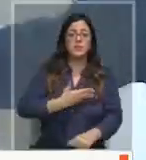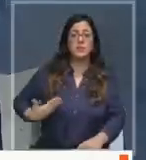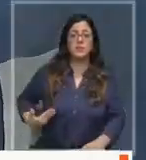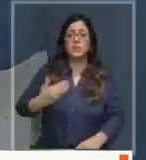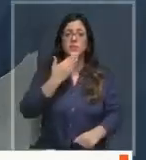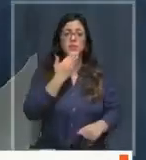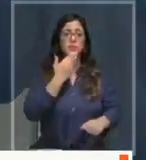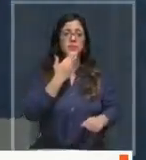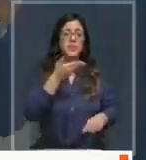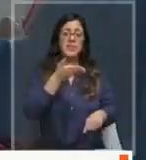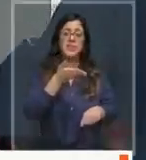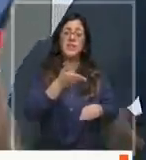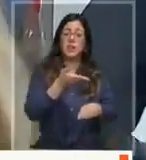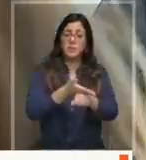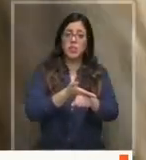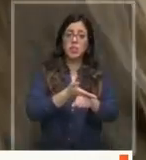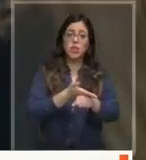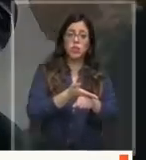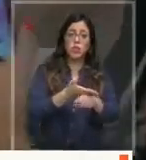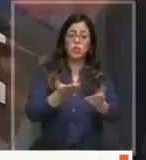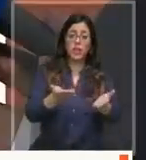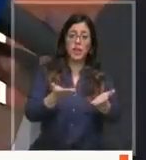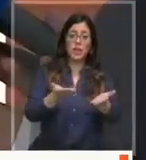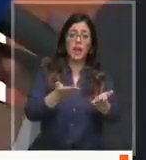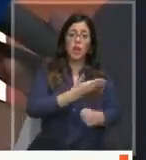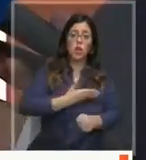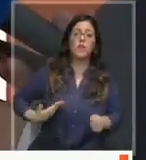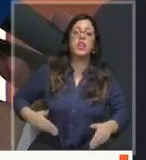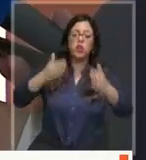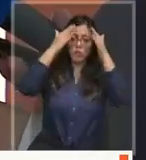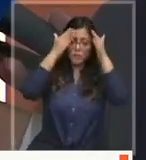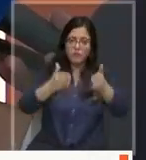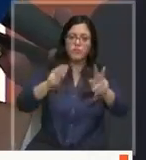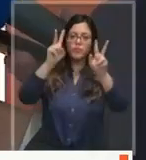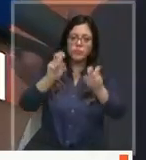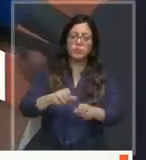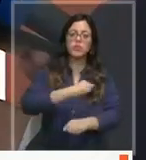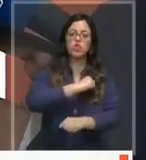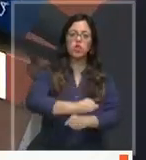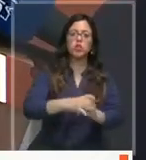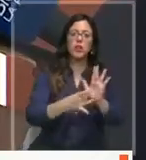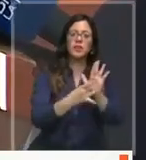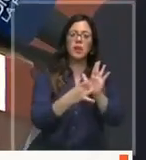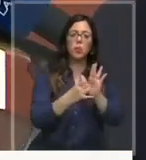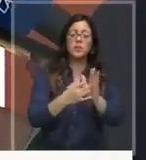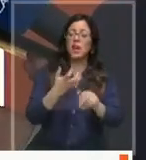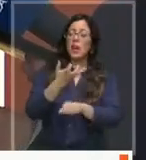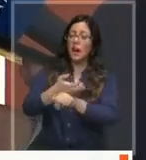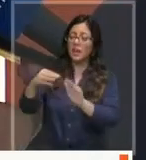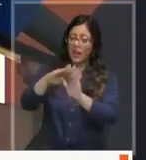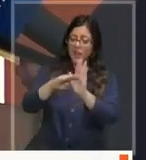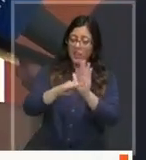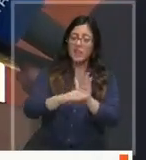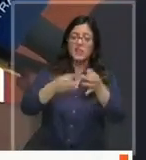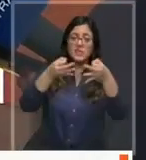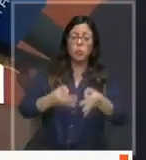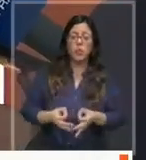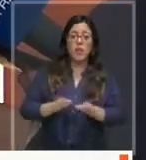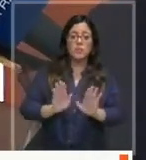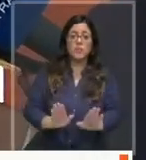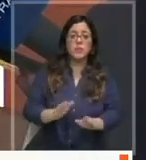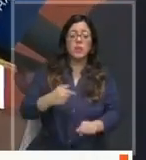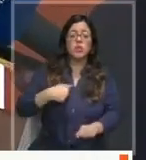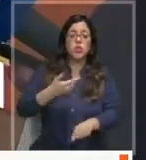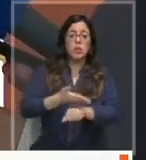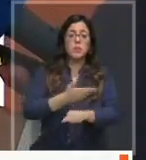al gobierno a focalizarse la batería de proyectos antidelincuencia hay todo una agenda de seguridad que todavía paralizada yo le